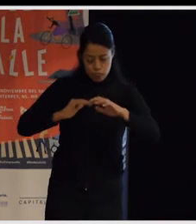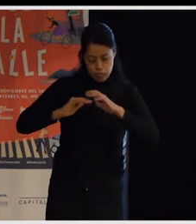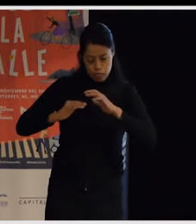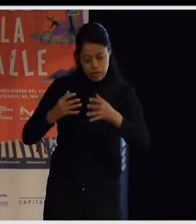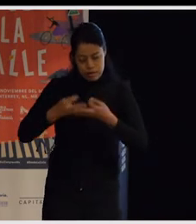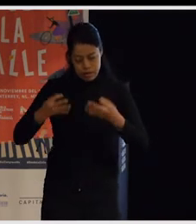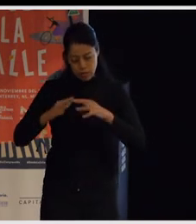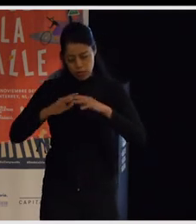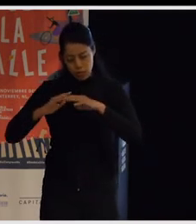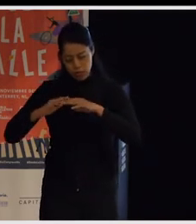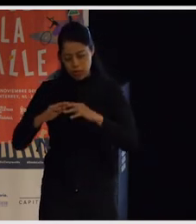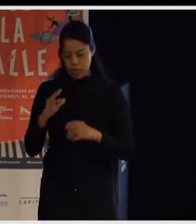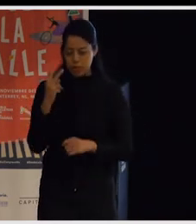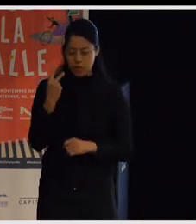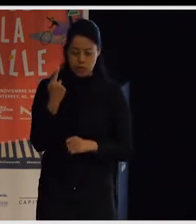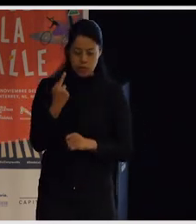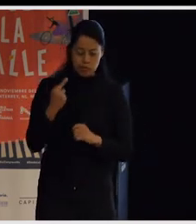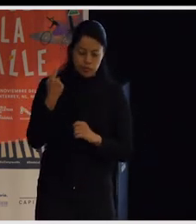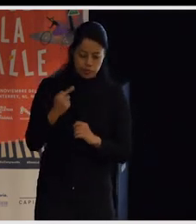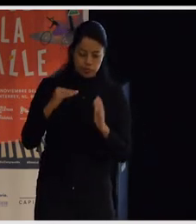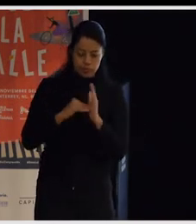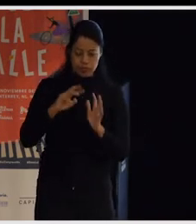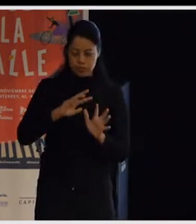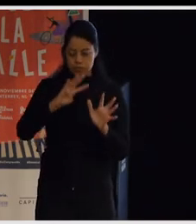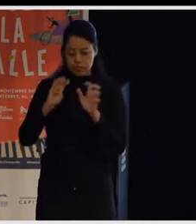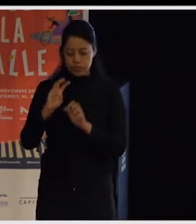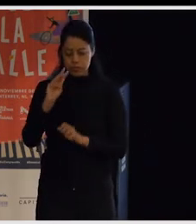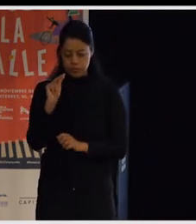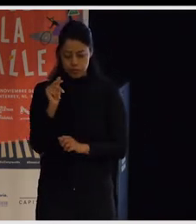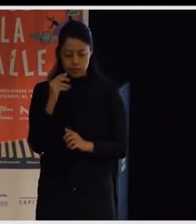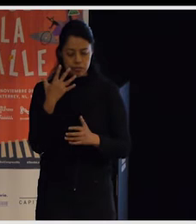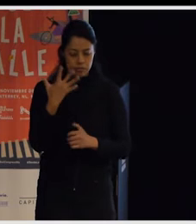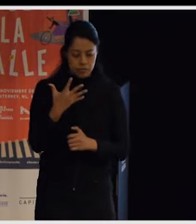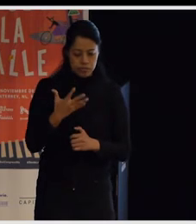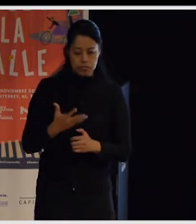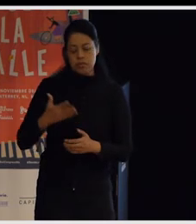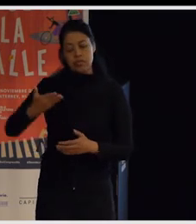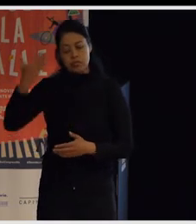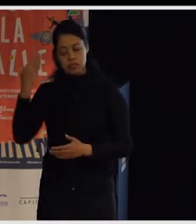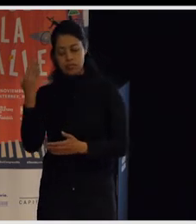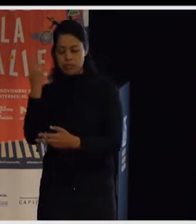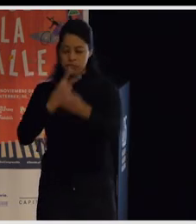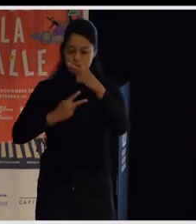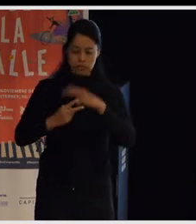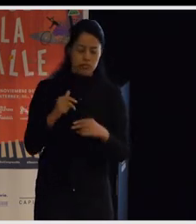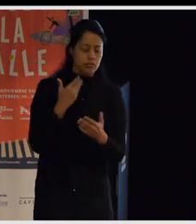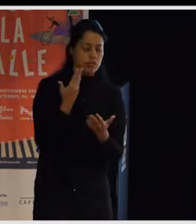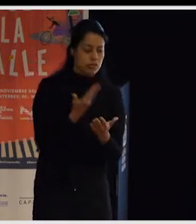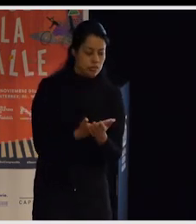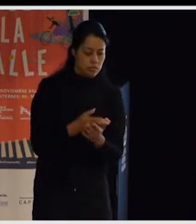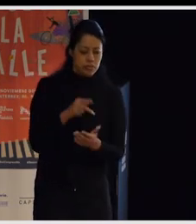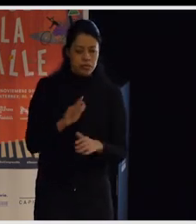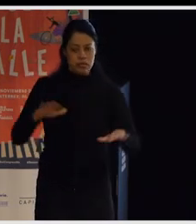cambio todas esas personas que de ciudad de méxico venían como descanso ahora vienen a vivir a él a sus casas que